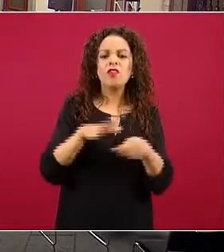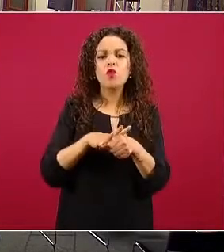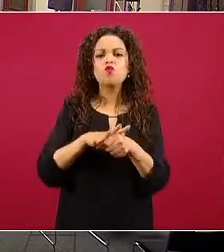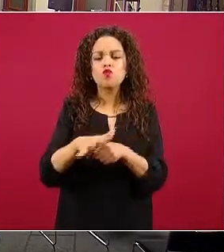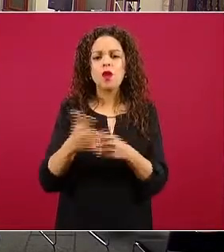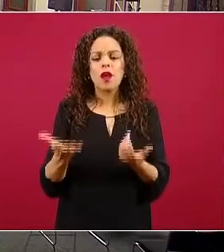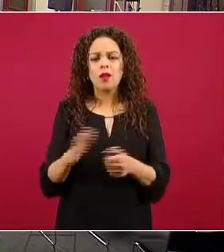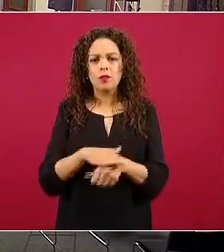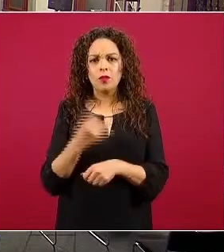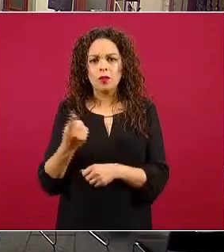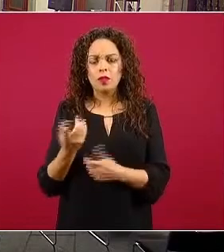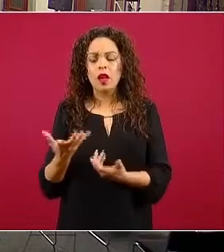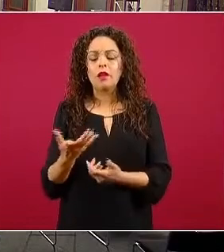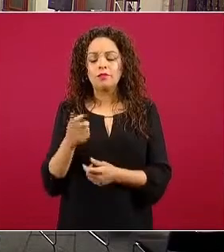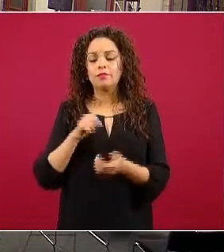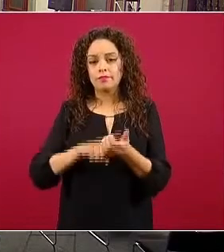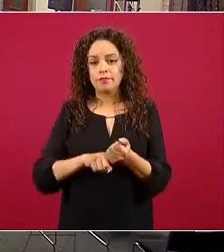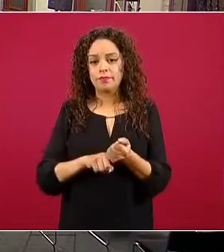una